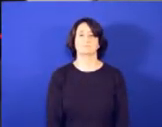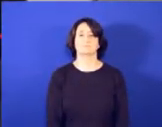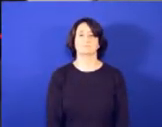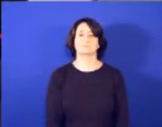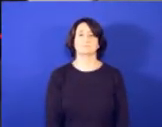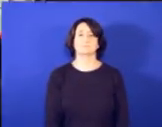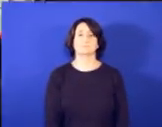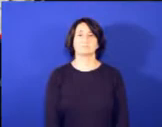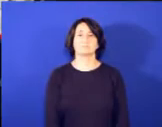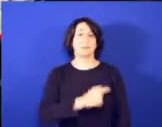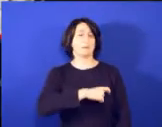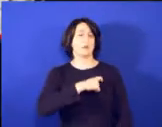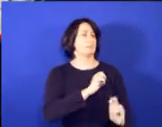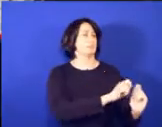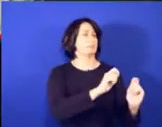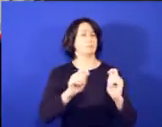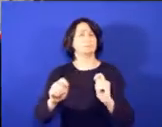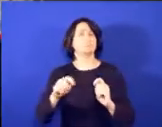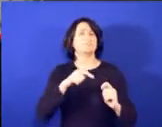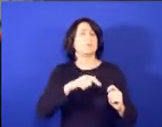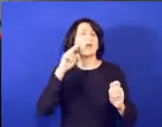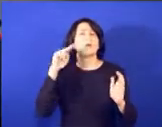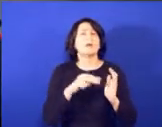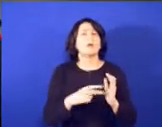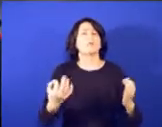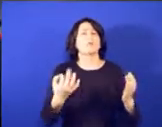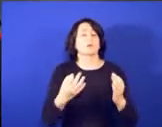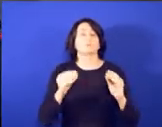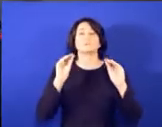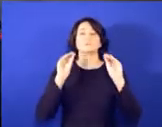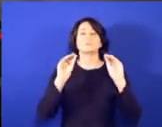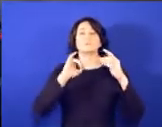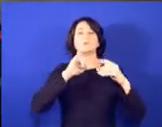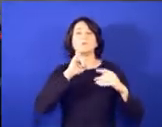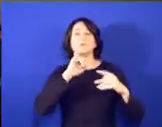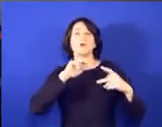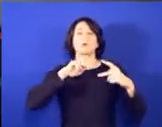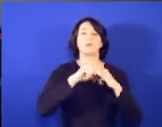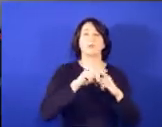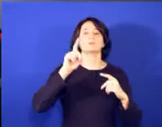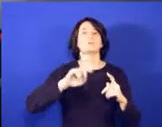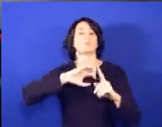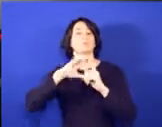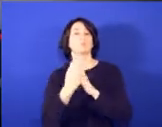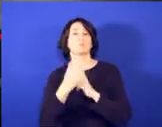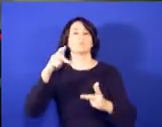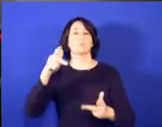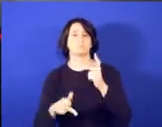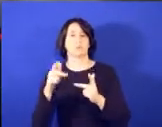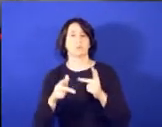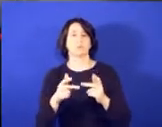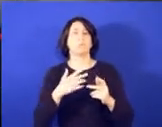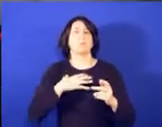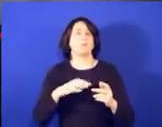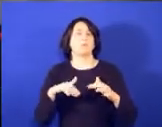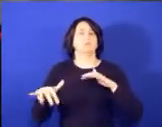poeta, el Departamento de Cultura de la Diputación Foral de Vizcaya ha incluido 2 nuevos premios. Así, en esta edición, Lauaseta